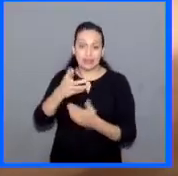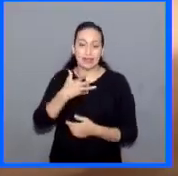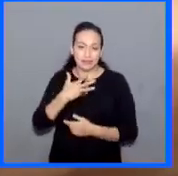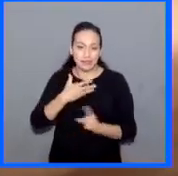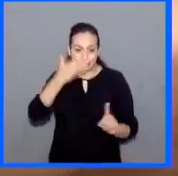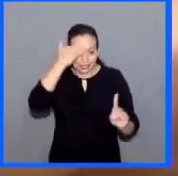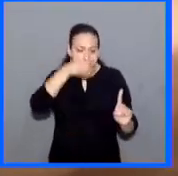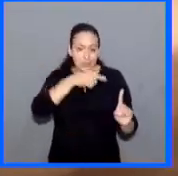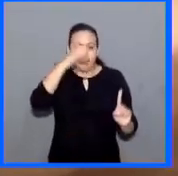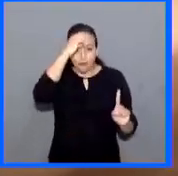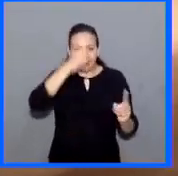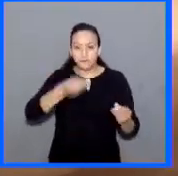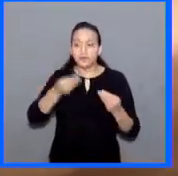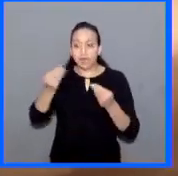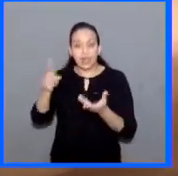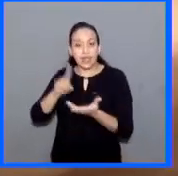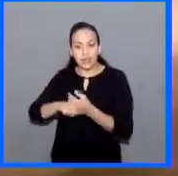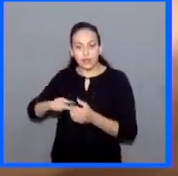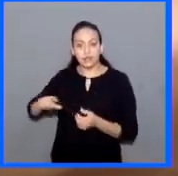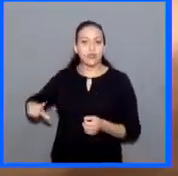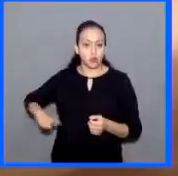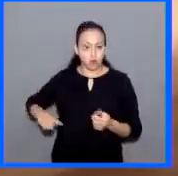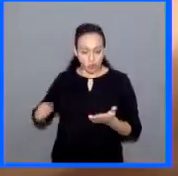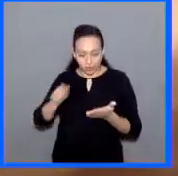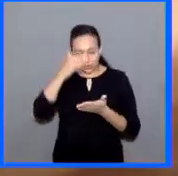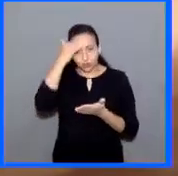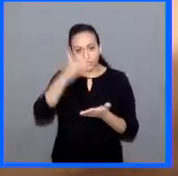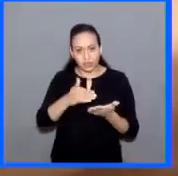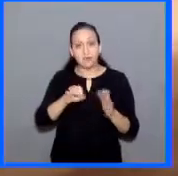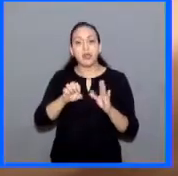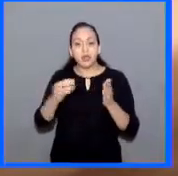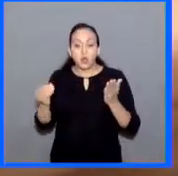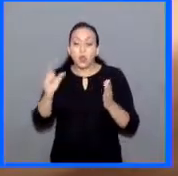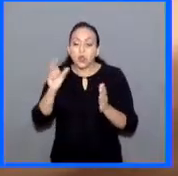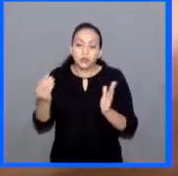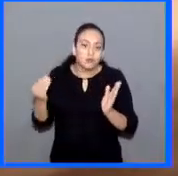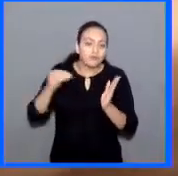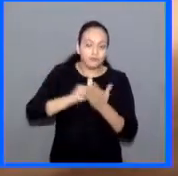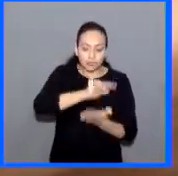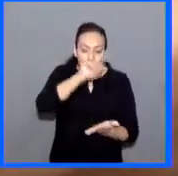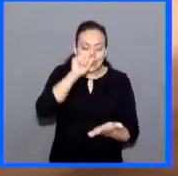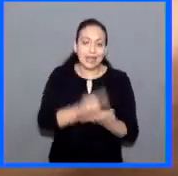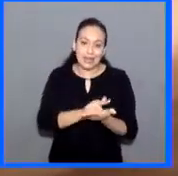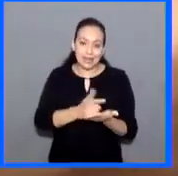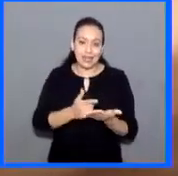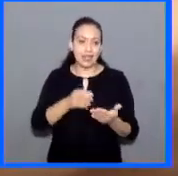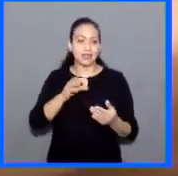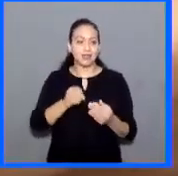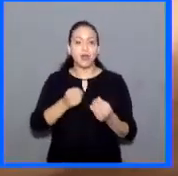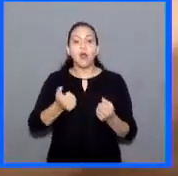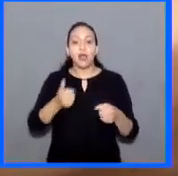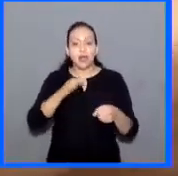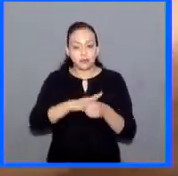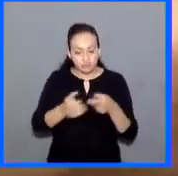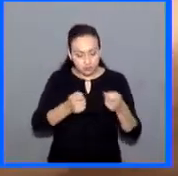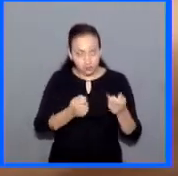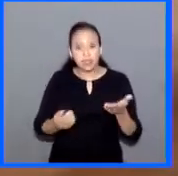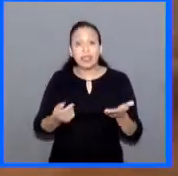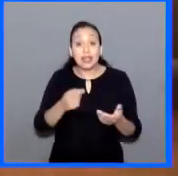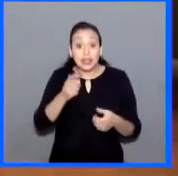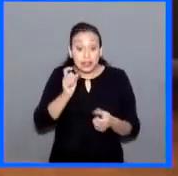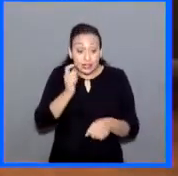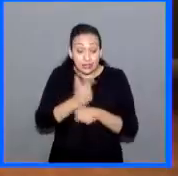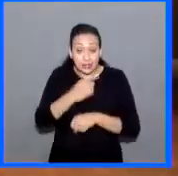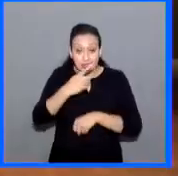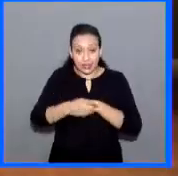que les llamamos administrativos, o en actos legislativos, que son las leyes que les pudieran afectar. La